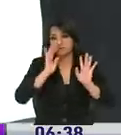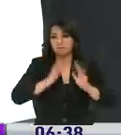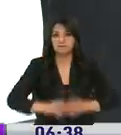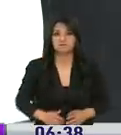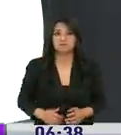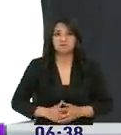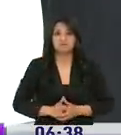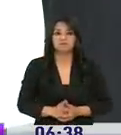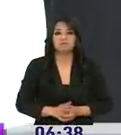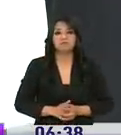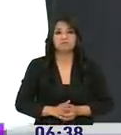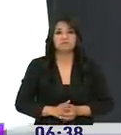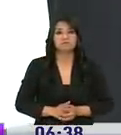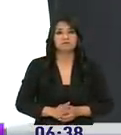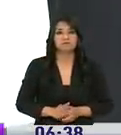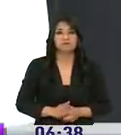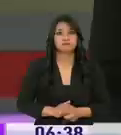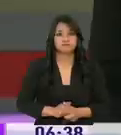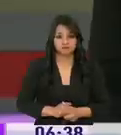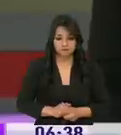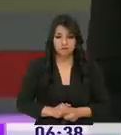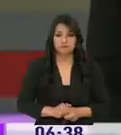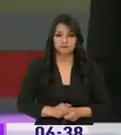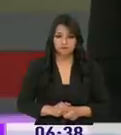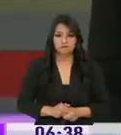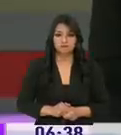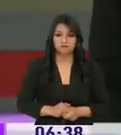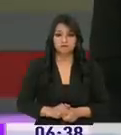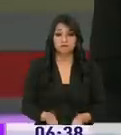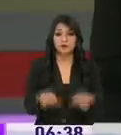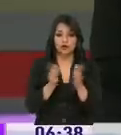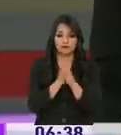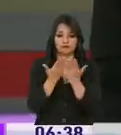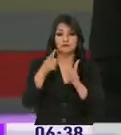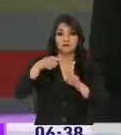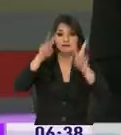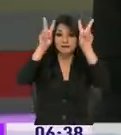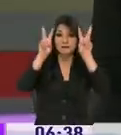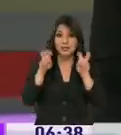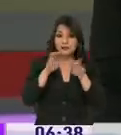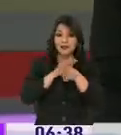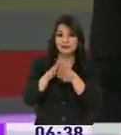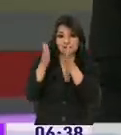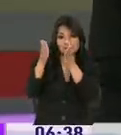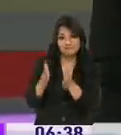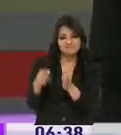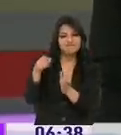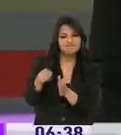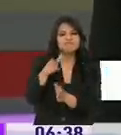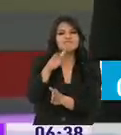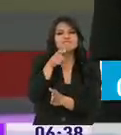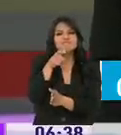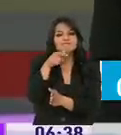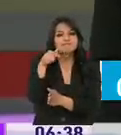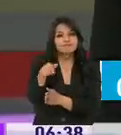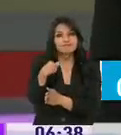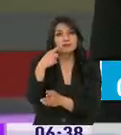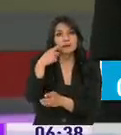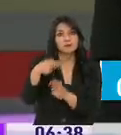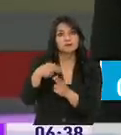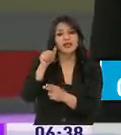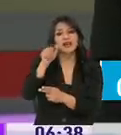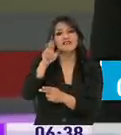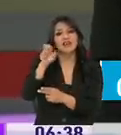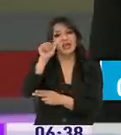Informó Héctor Romero. Y hoy en el Comercio TV, en nuestro segmento, el invitado Miguel Rivadeneira entrevistará a Rafael